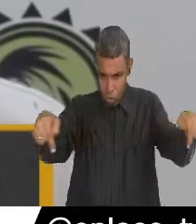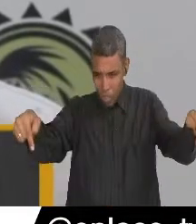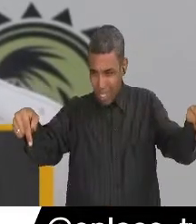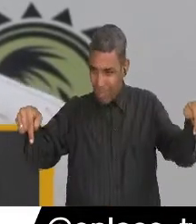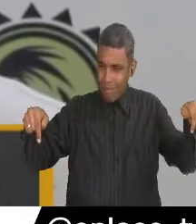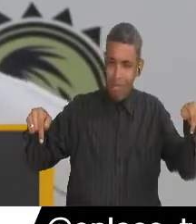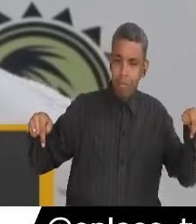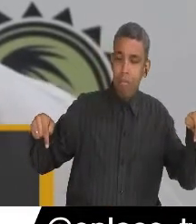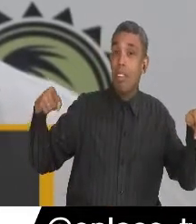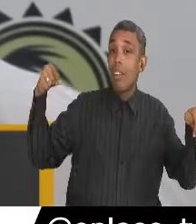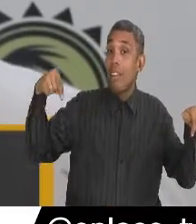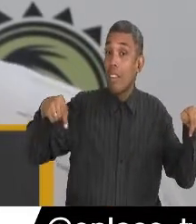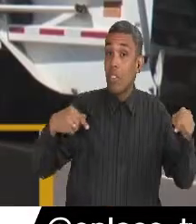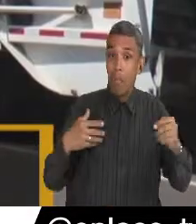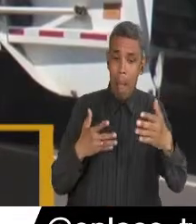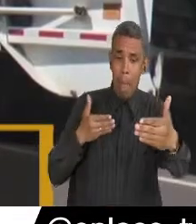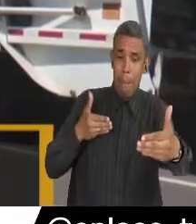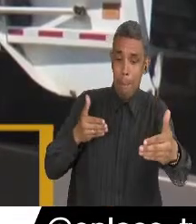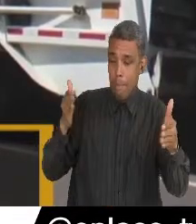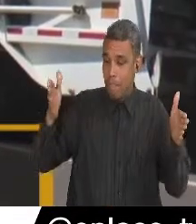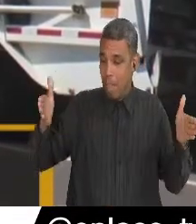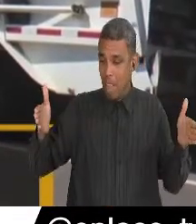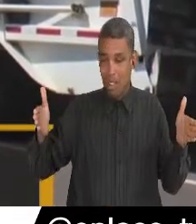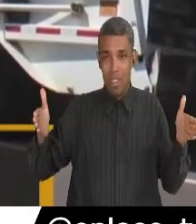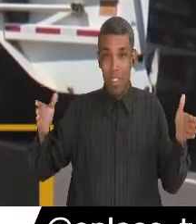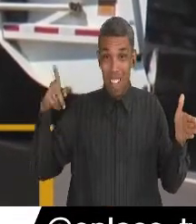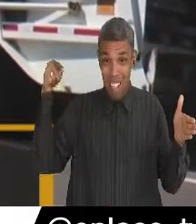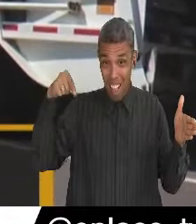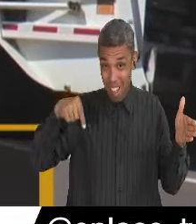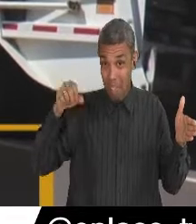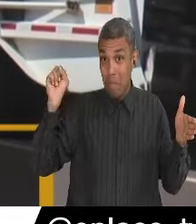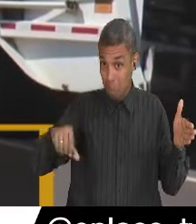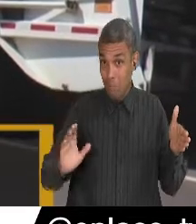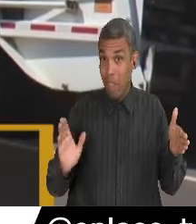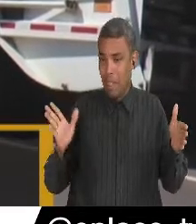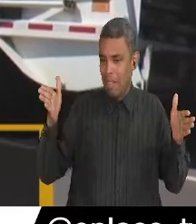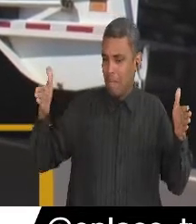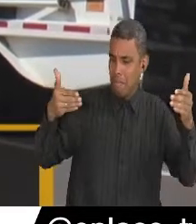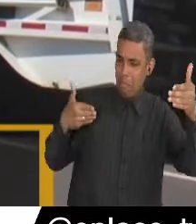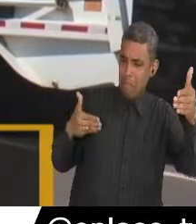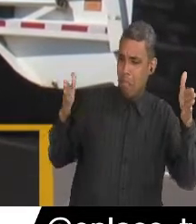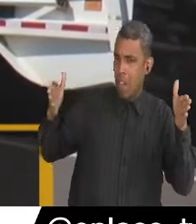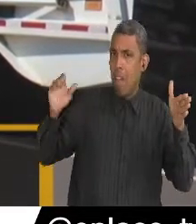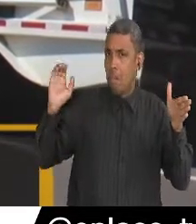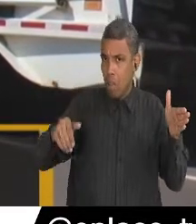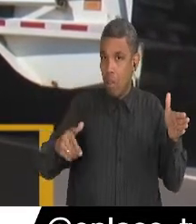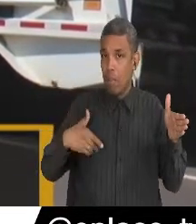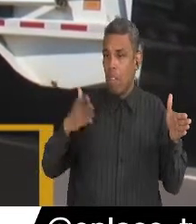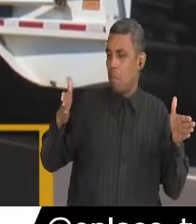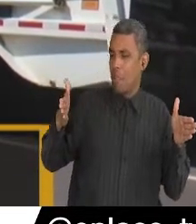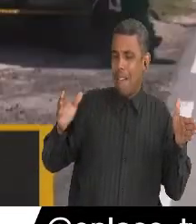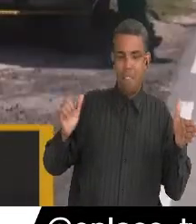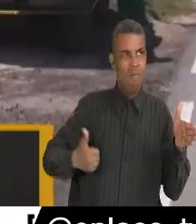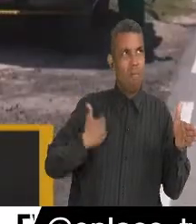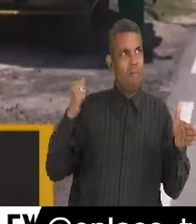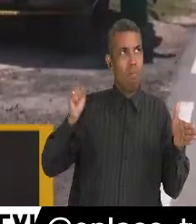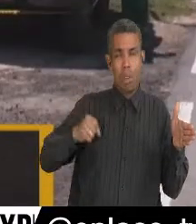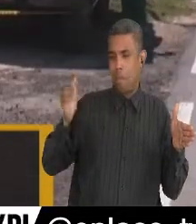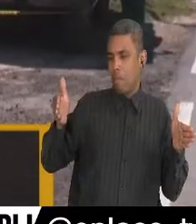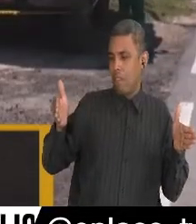y yo creo que es una sanción ejemplar para que no se sigan expandiendo en zonas que no son propiedad de ellos. Yo considero que es